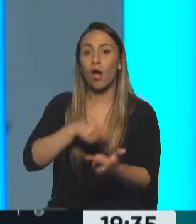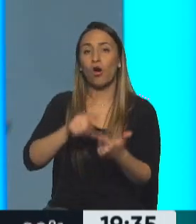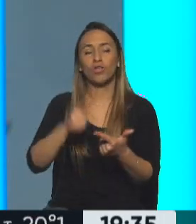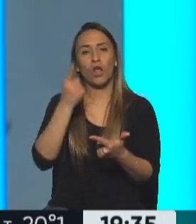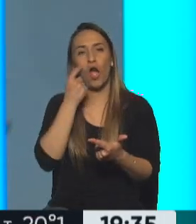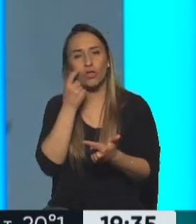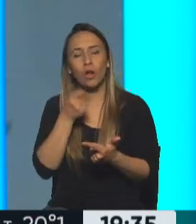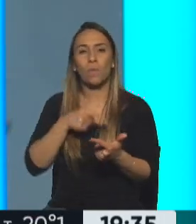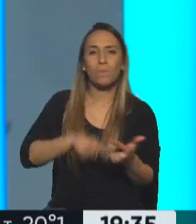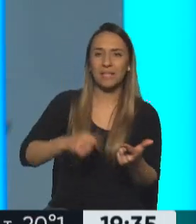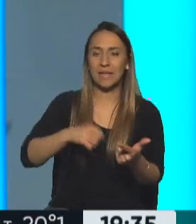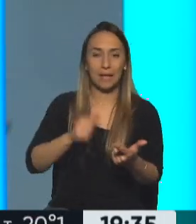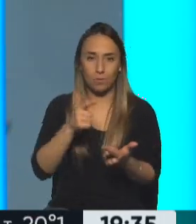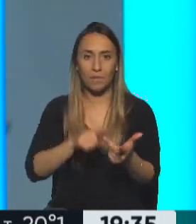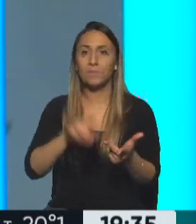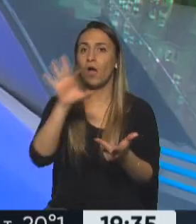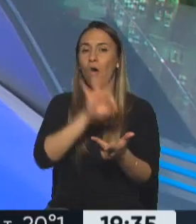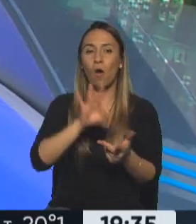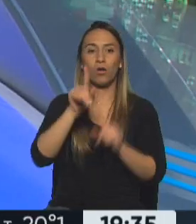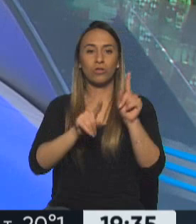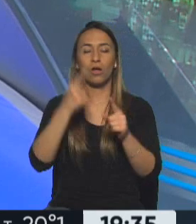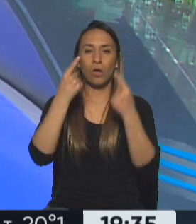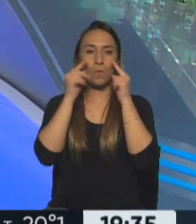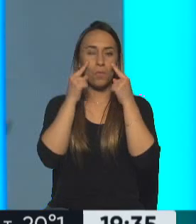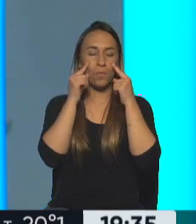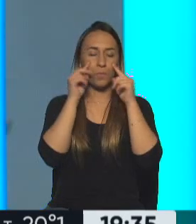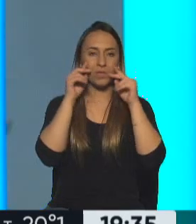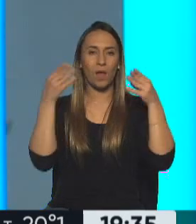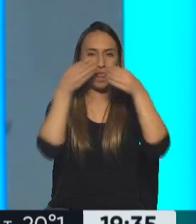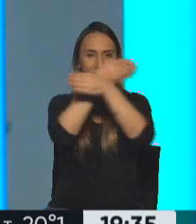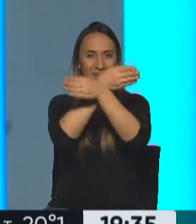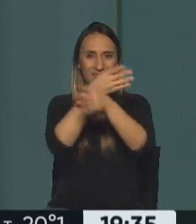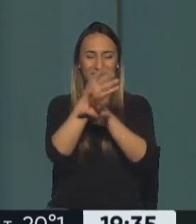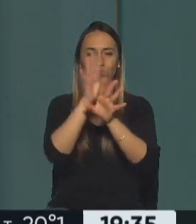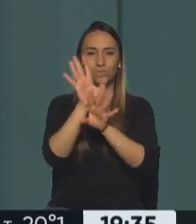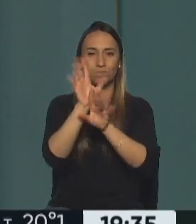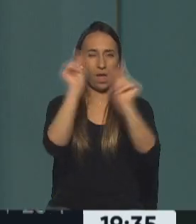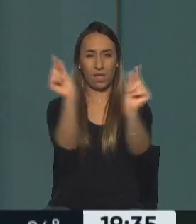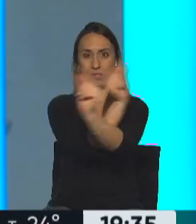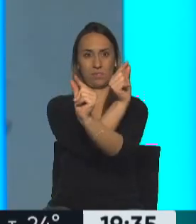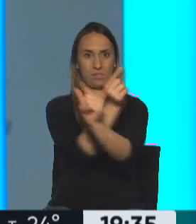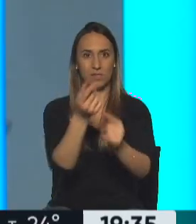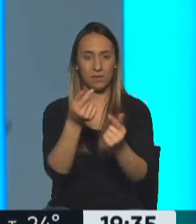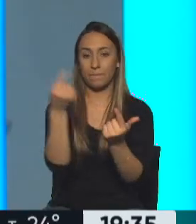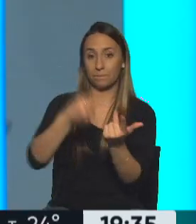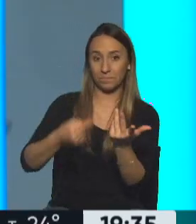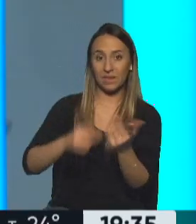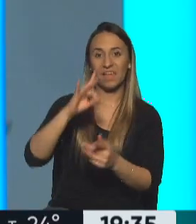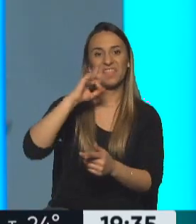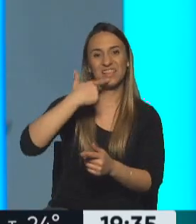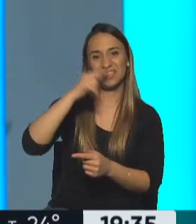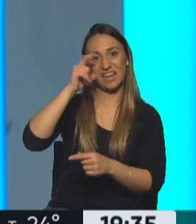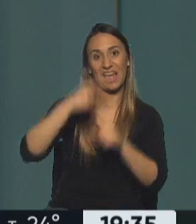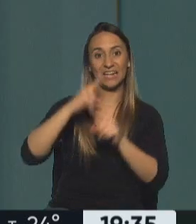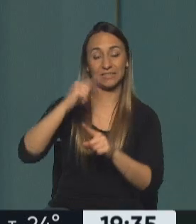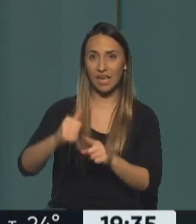esfínteres, dislexia. Es un abanico muy amplio de lo cual sería bueno que se miren y se vean todas las